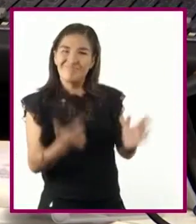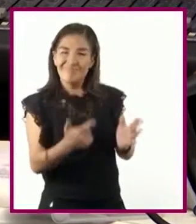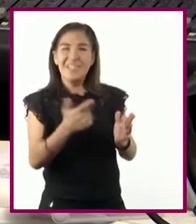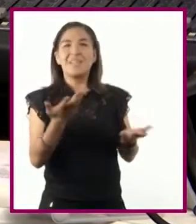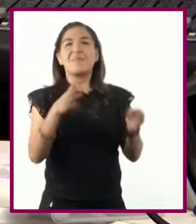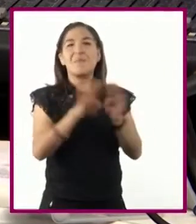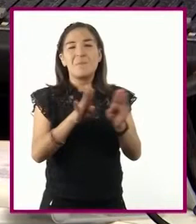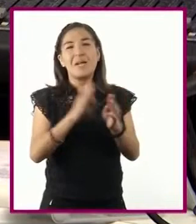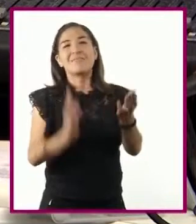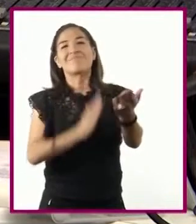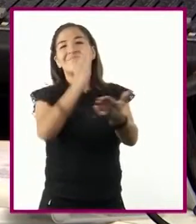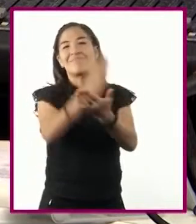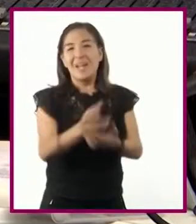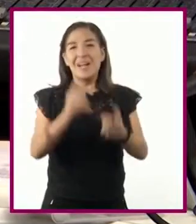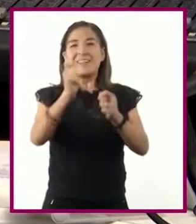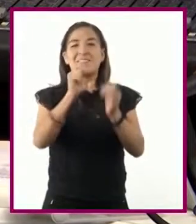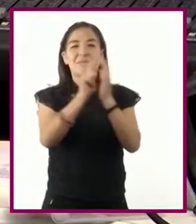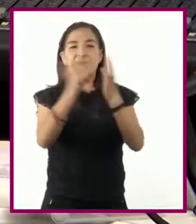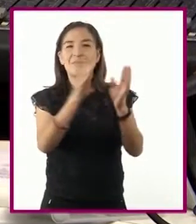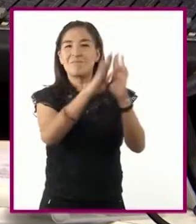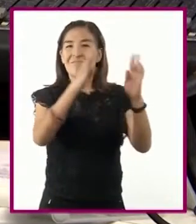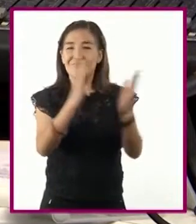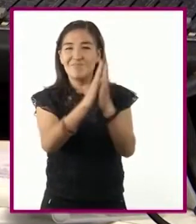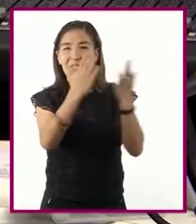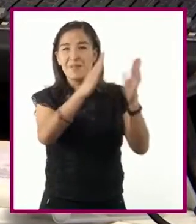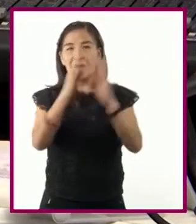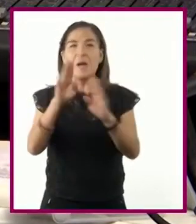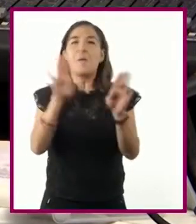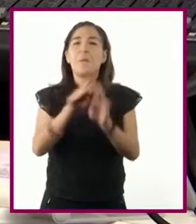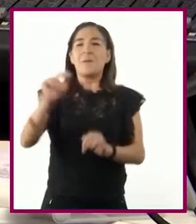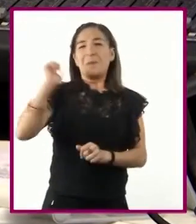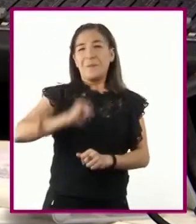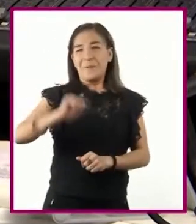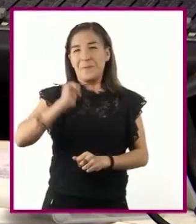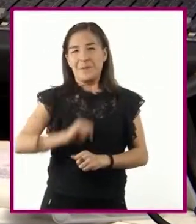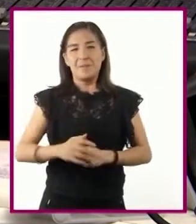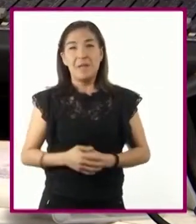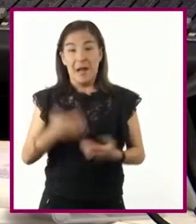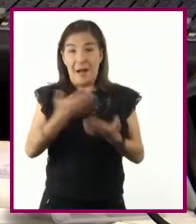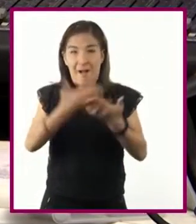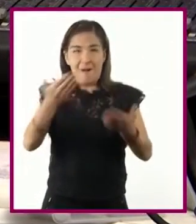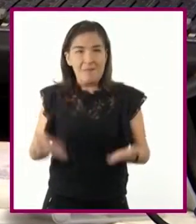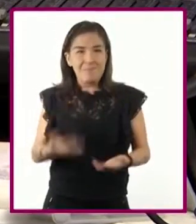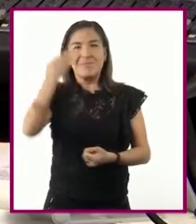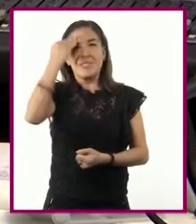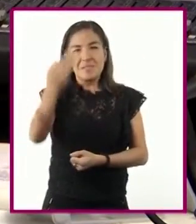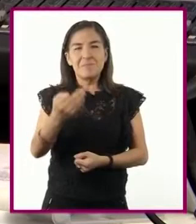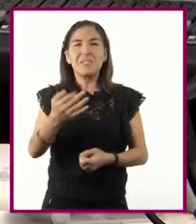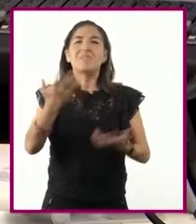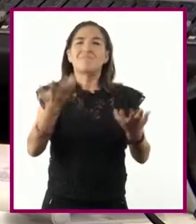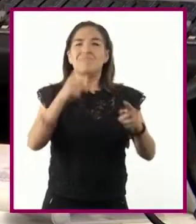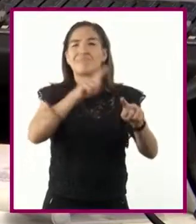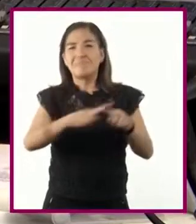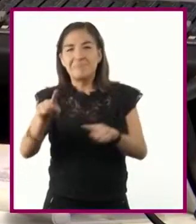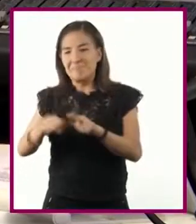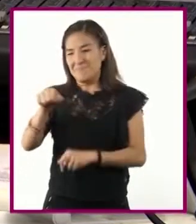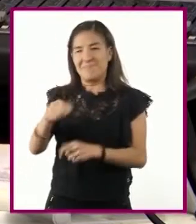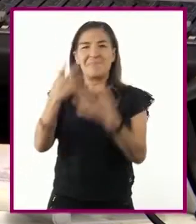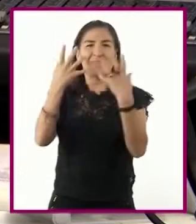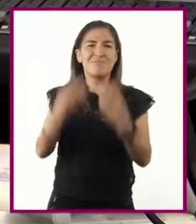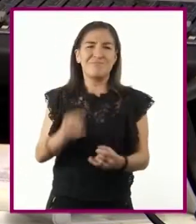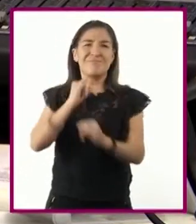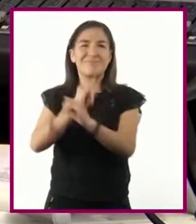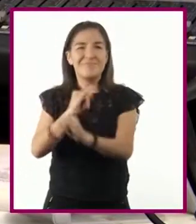servicios especializados y fuentes de investigación tradicional, hoy en día se halla dispersa en la red